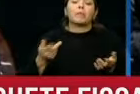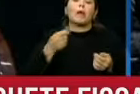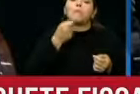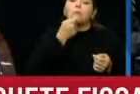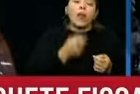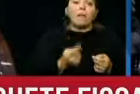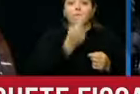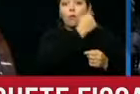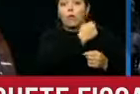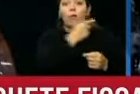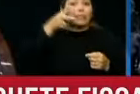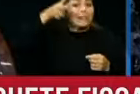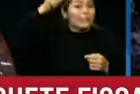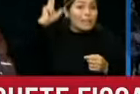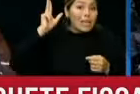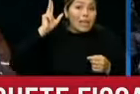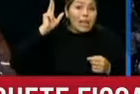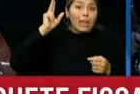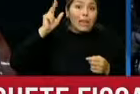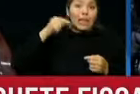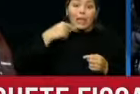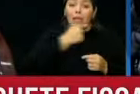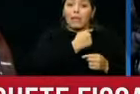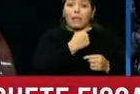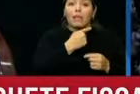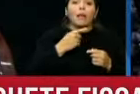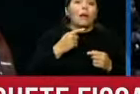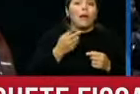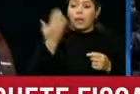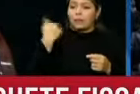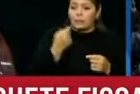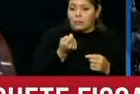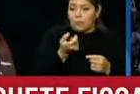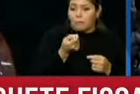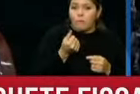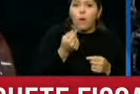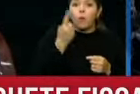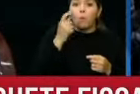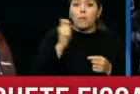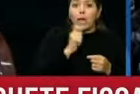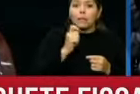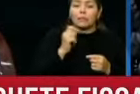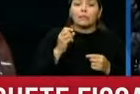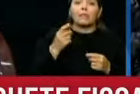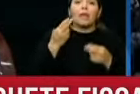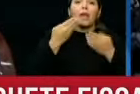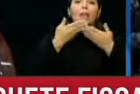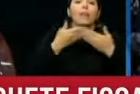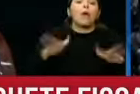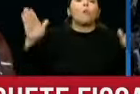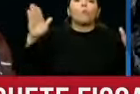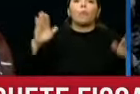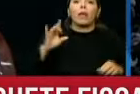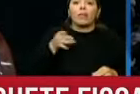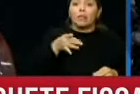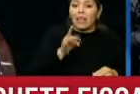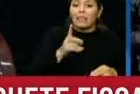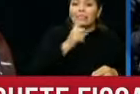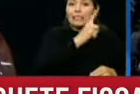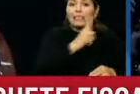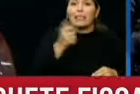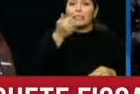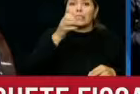recuerdan? Se llama la mujer de Bernie, perdón, que se me olvidó el nombre. Propato. Paola, perdón. Sí. Píparo, ¿qué pasó con Píparo? Cuando se cae la primera ley